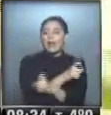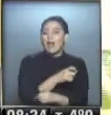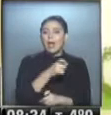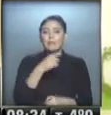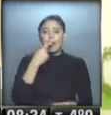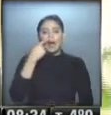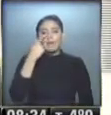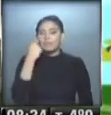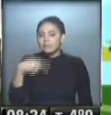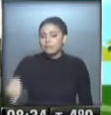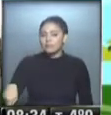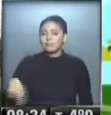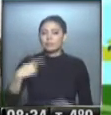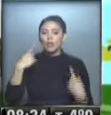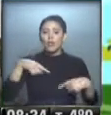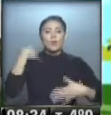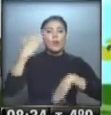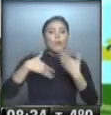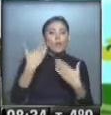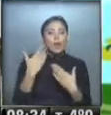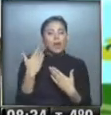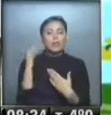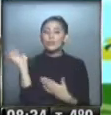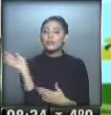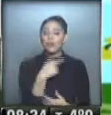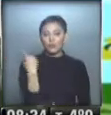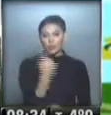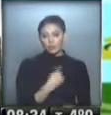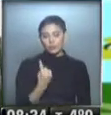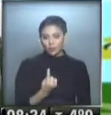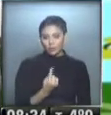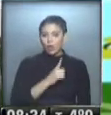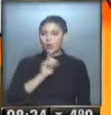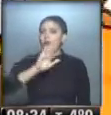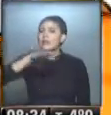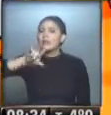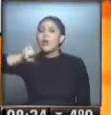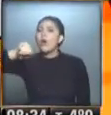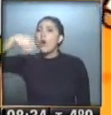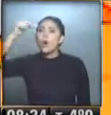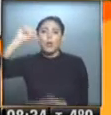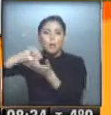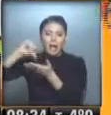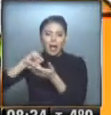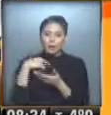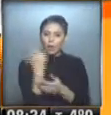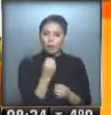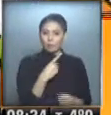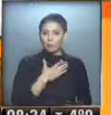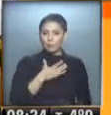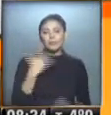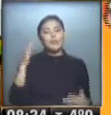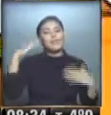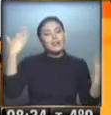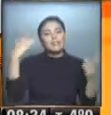con intereses, con tipos de juegos que nos corresponden a nosotros y no a chicos que viven a miles de kilómetros. Así que felicitaciones